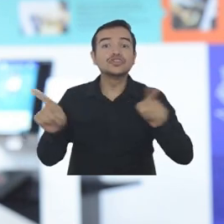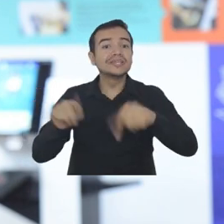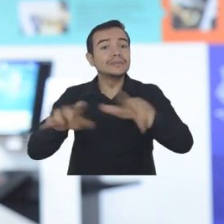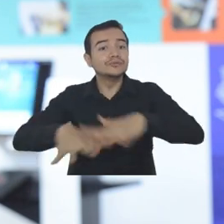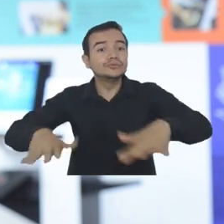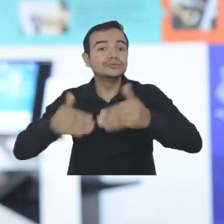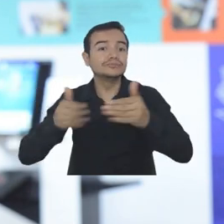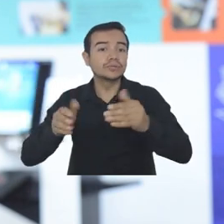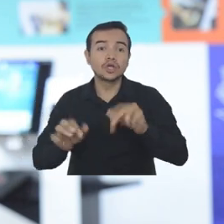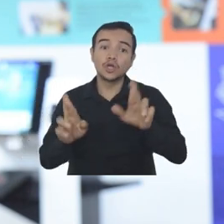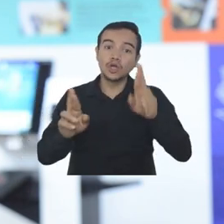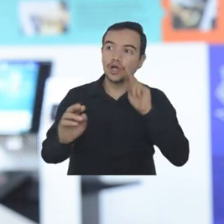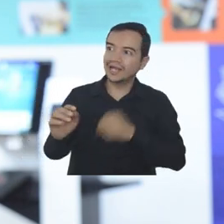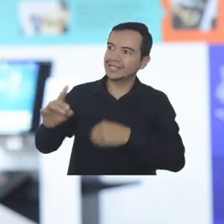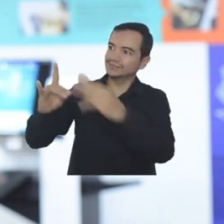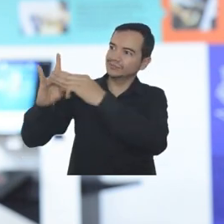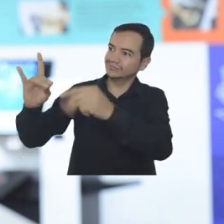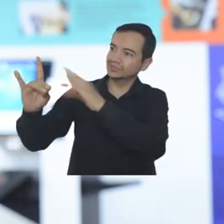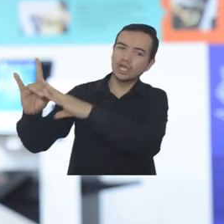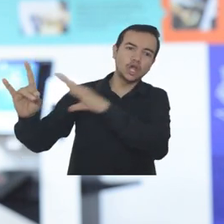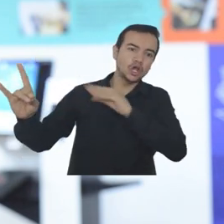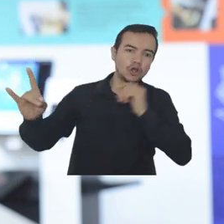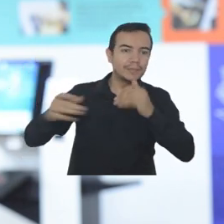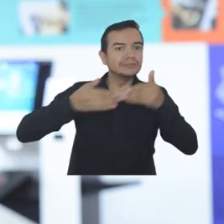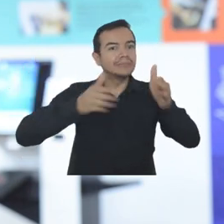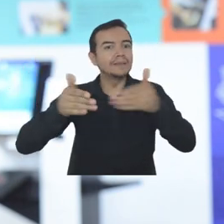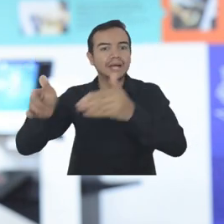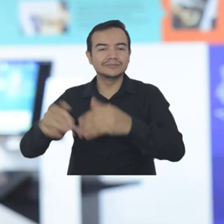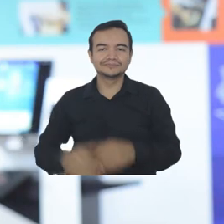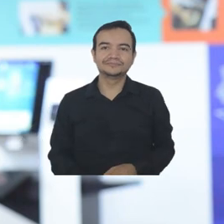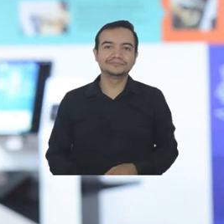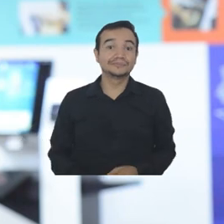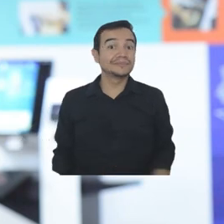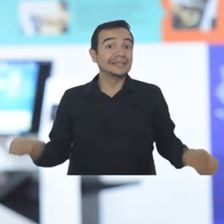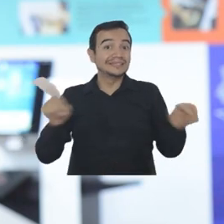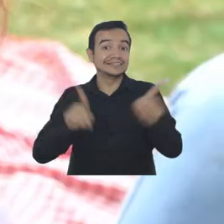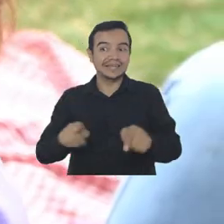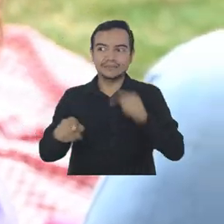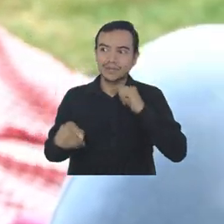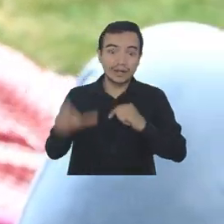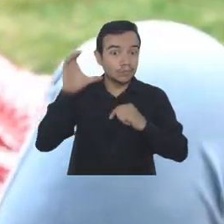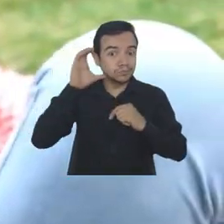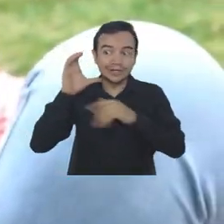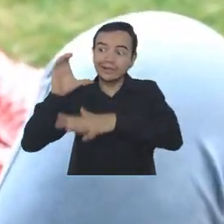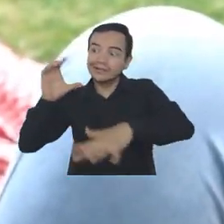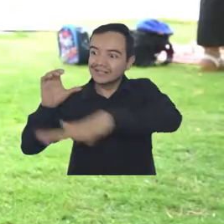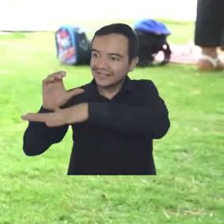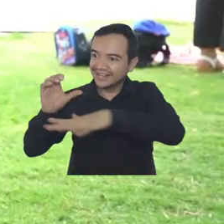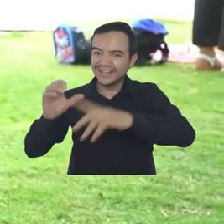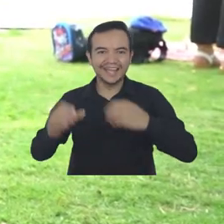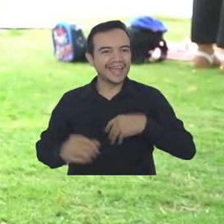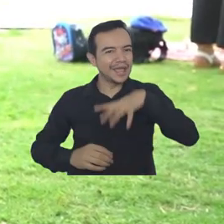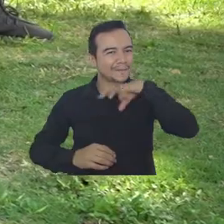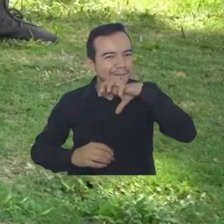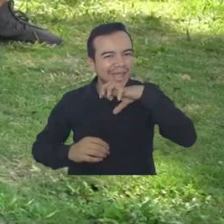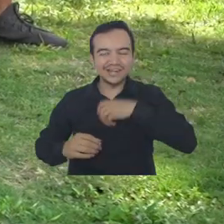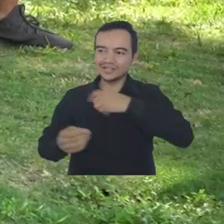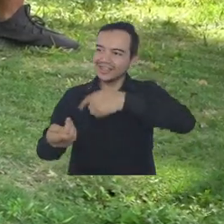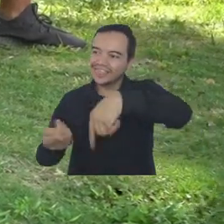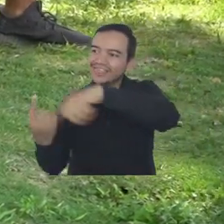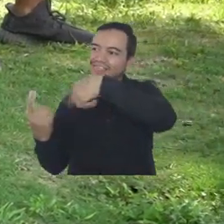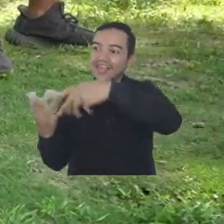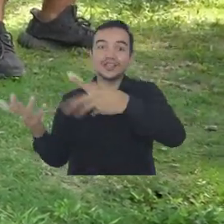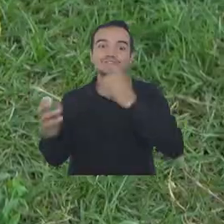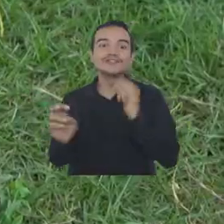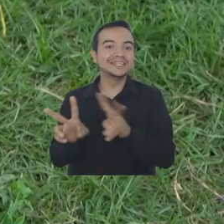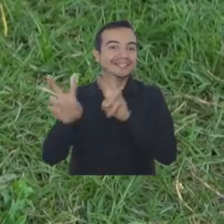ustedes sé que son fuente de inspiración para muchas personas con este espacio que están creando. El campus universitario vio correr y jugar